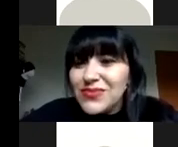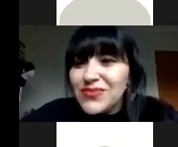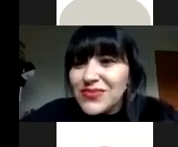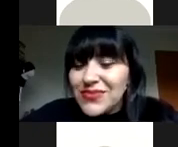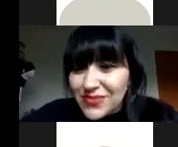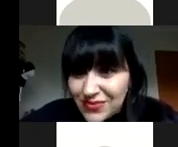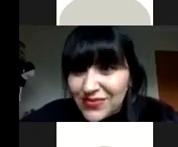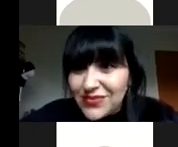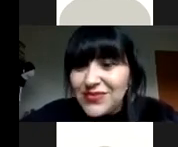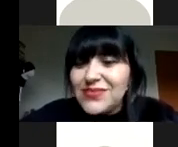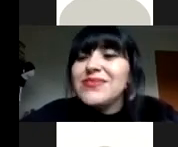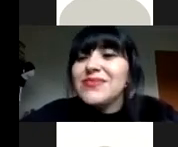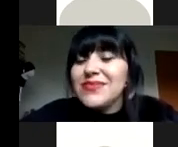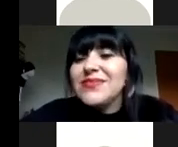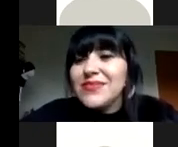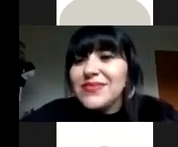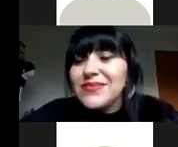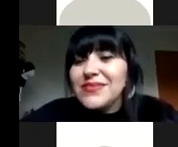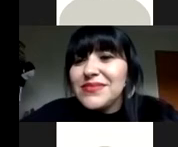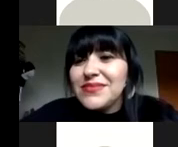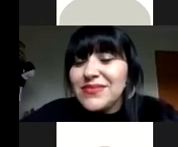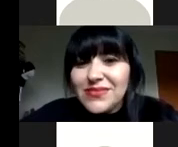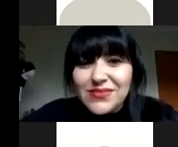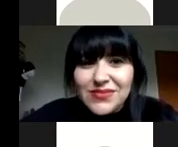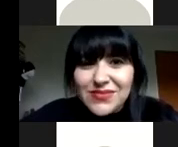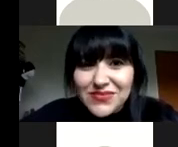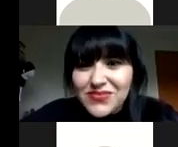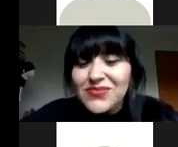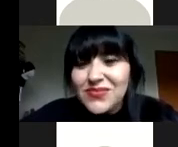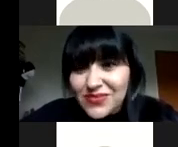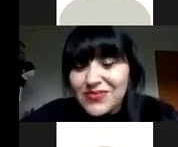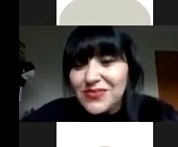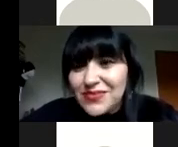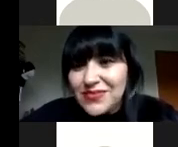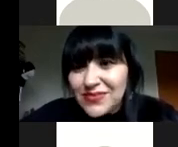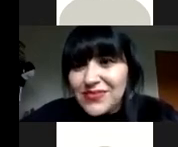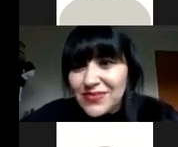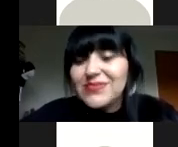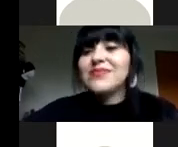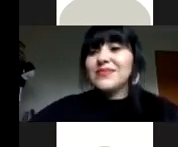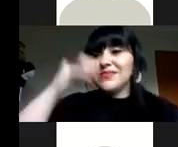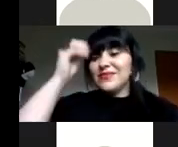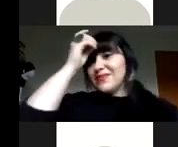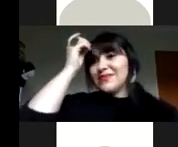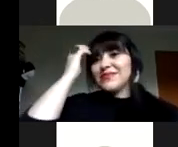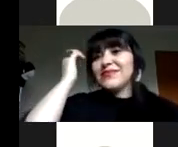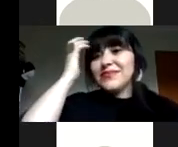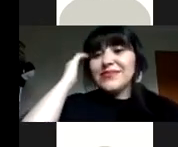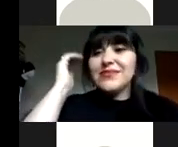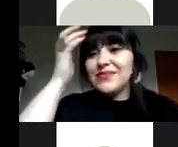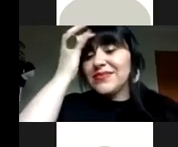libidinosos y cariñosos, ¿ya? Etcétera. Es decir, saca a relucir esa otra parte que nosotros tenemos